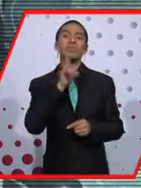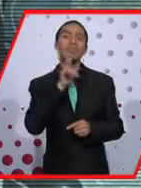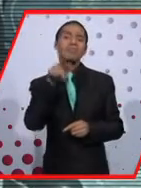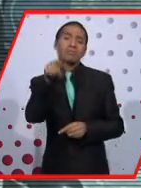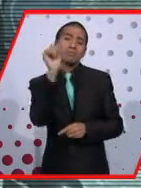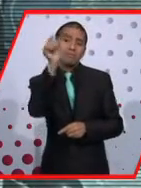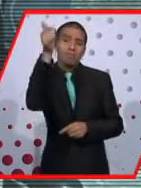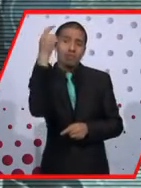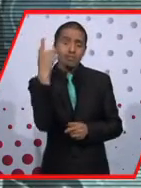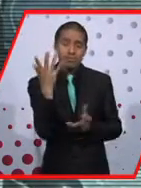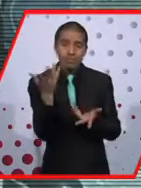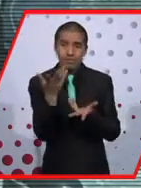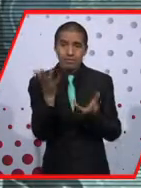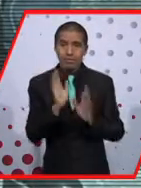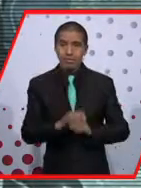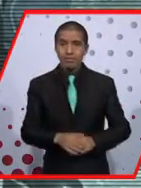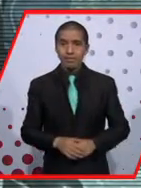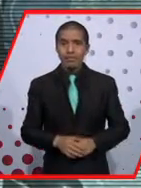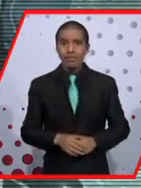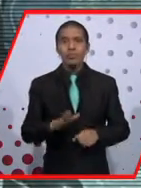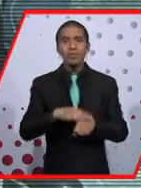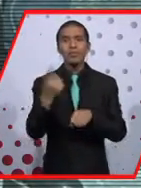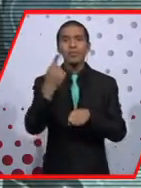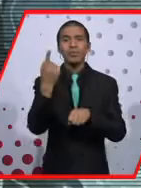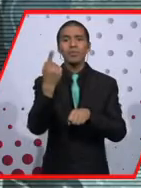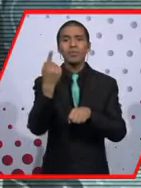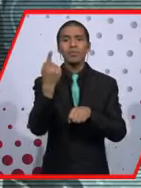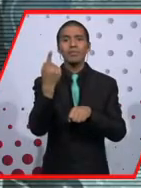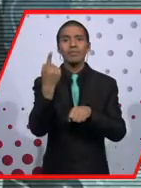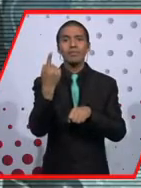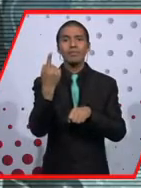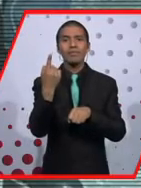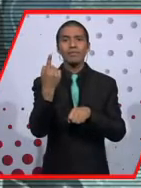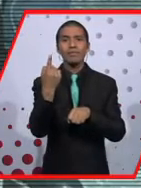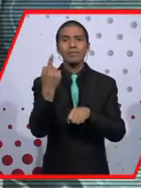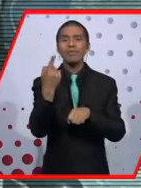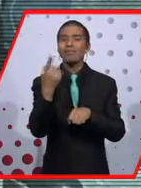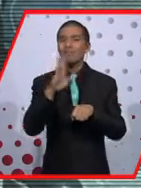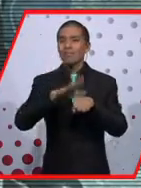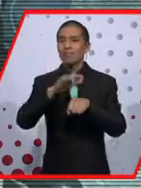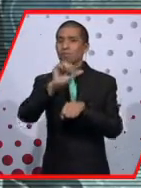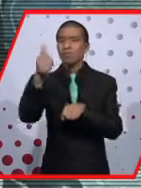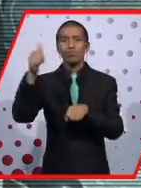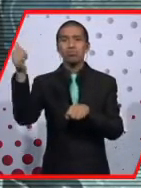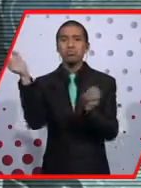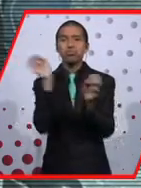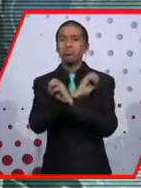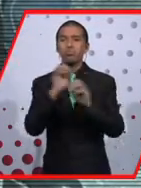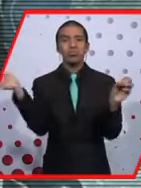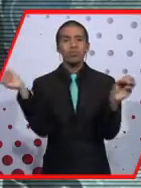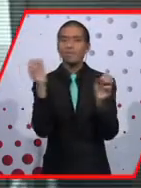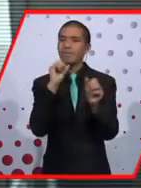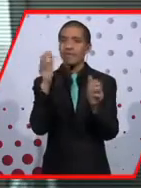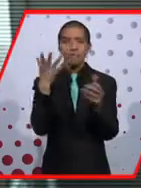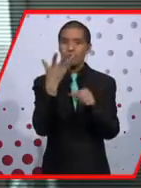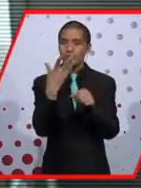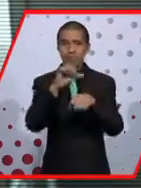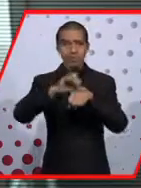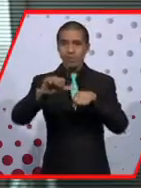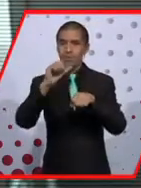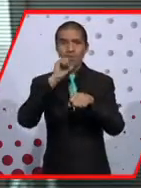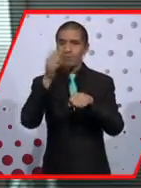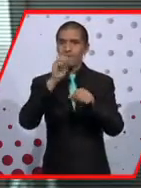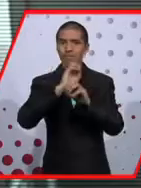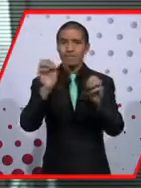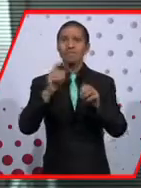las arreglan por allá. Porque pues lo demás ya no lo tenemos, ya no se lo vamos a hacer. Yo quiero vivir